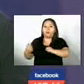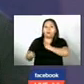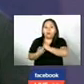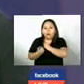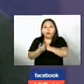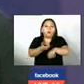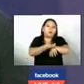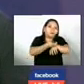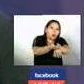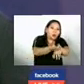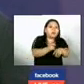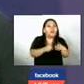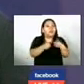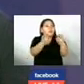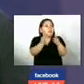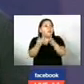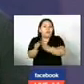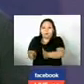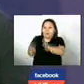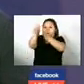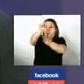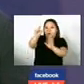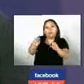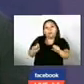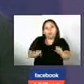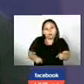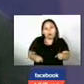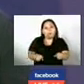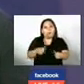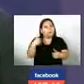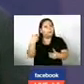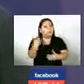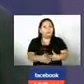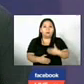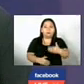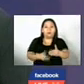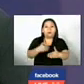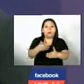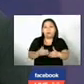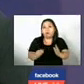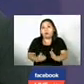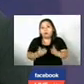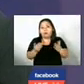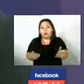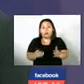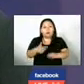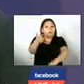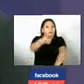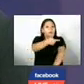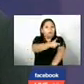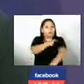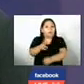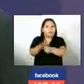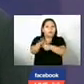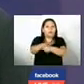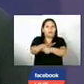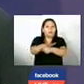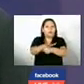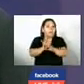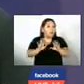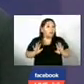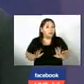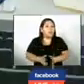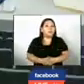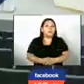transporte va a tener apoyo con diferentes instituciones para que de esta manera podamos avanzar en el proceso de vacunación ante el coi 19 y por